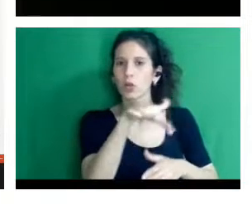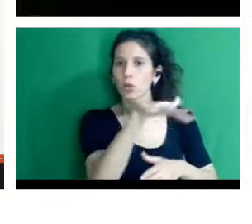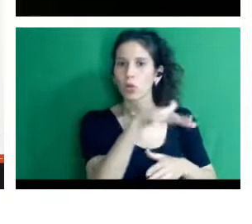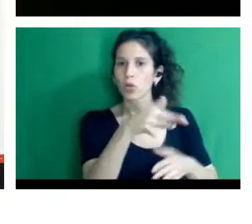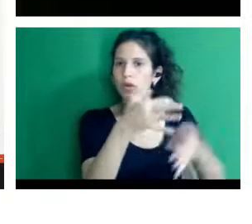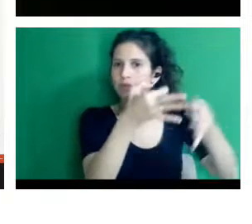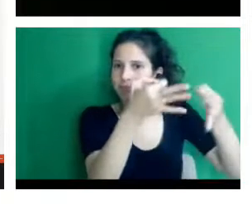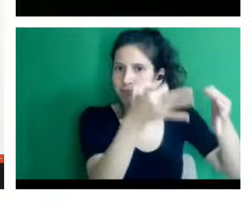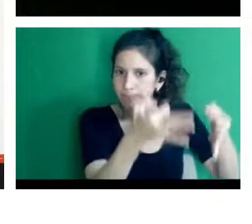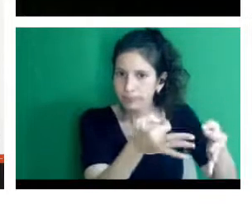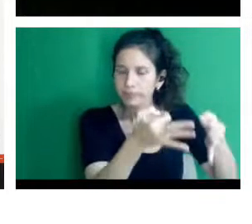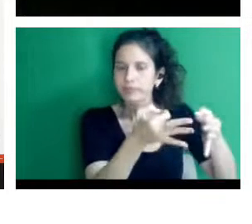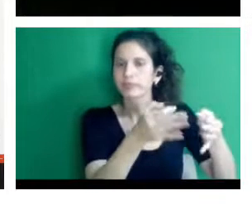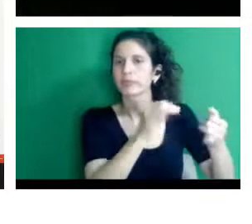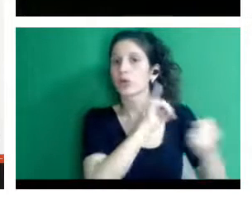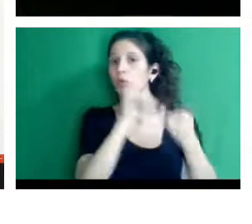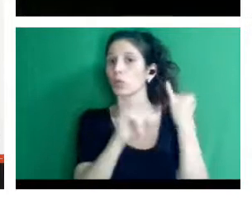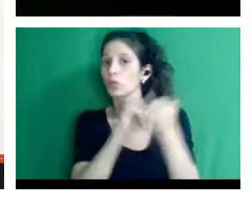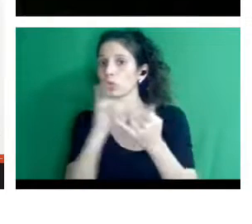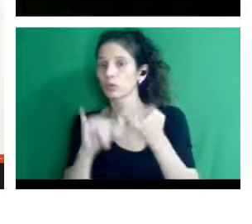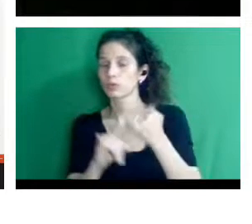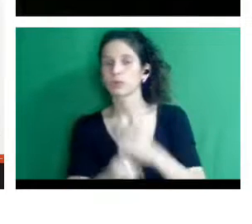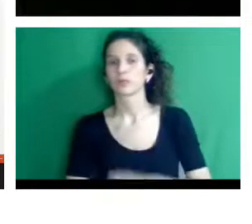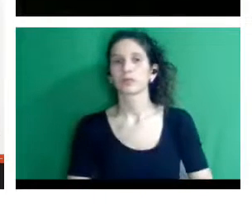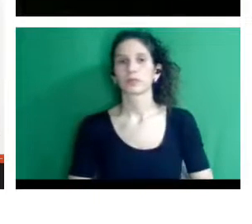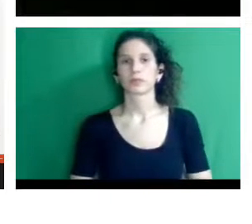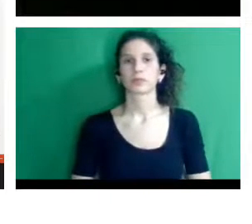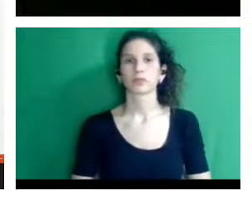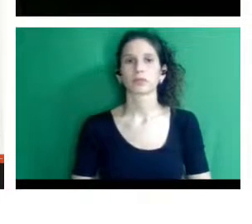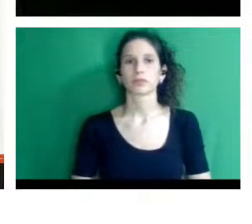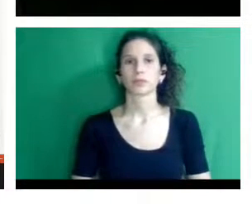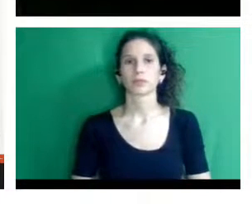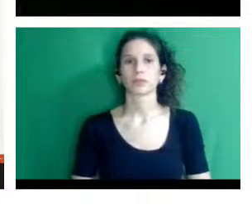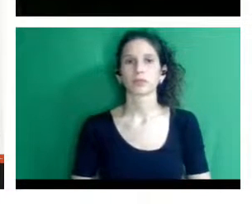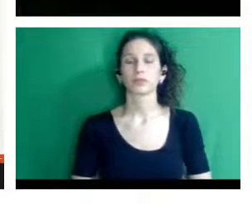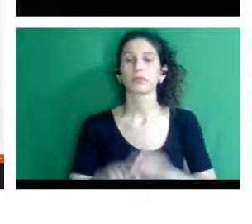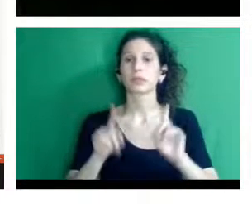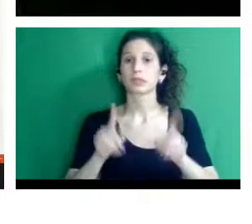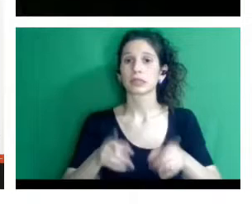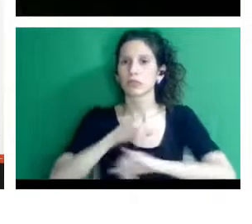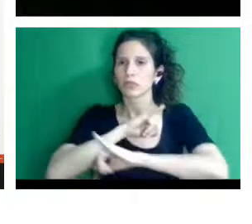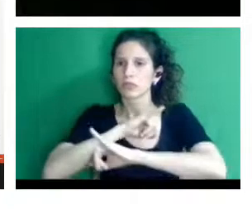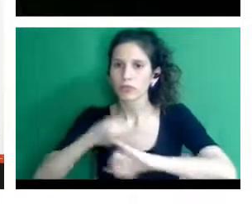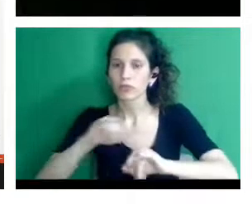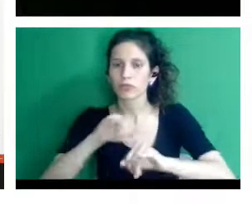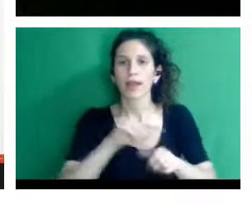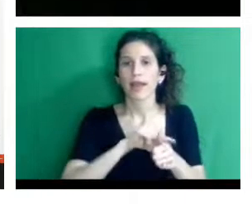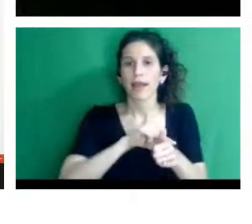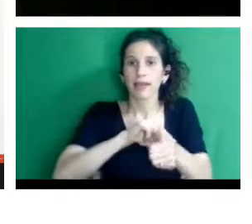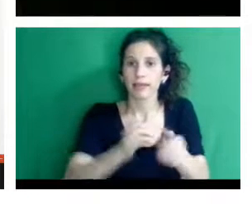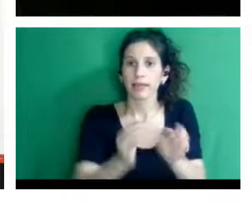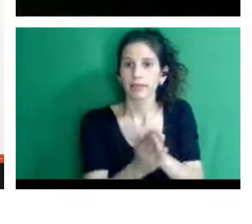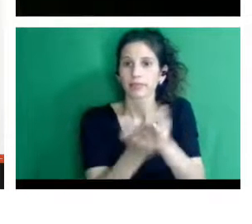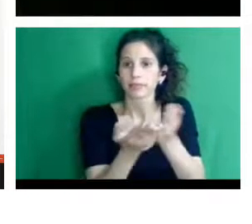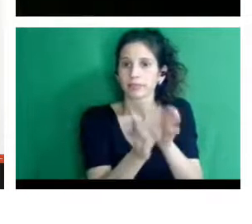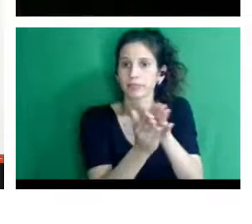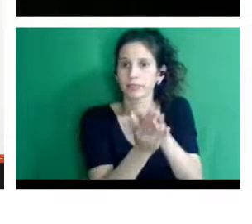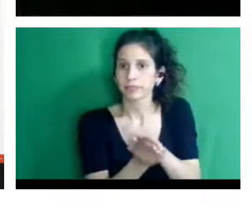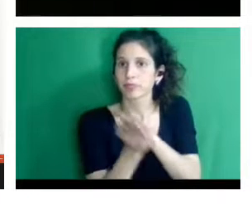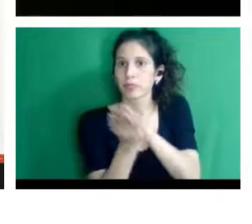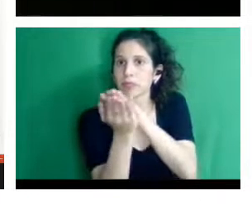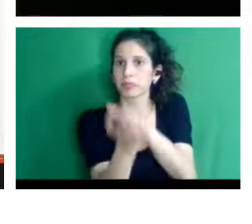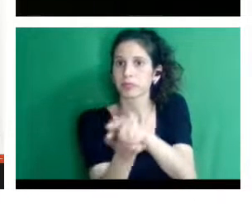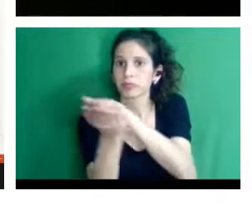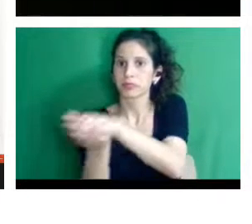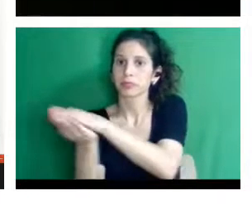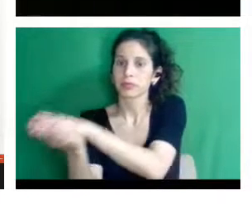de recintos públicos. Se realizó la socialización de la guía y se realizaron los análisis de los